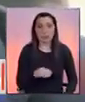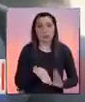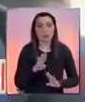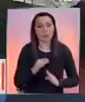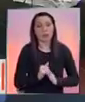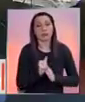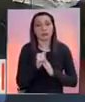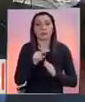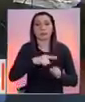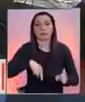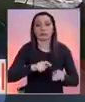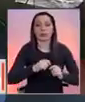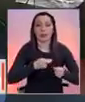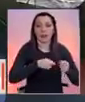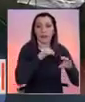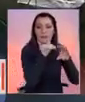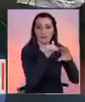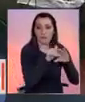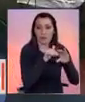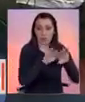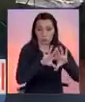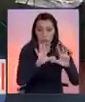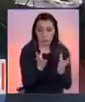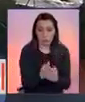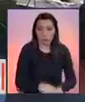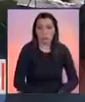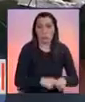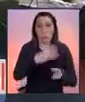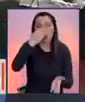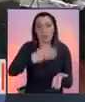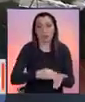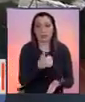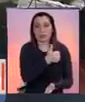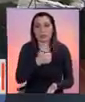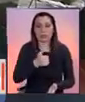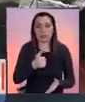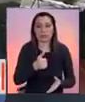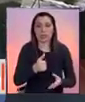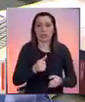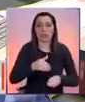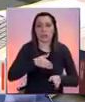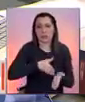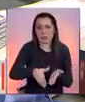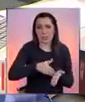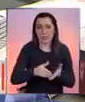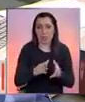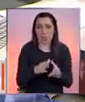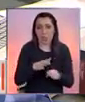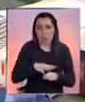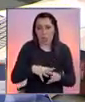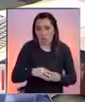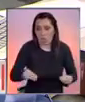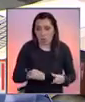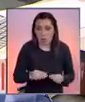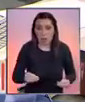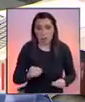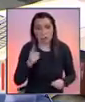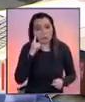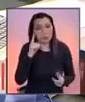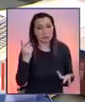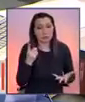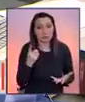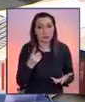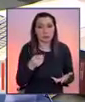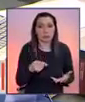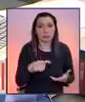en el rubro bancario. La inversión total acumula 4.600 millones de dólares. Está muy ligada a la idea de un país donde